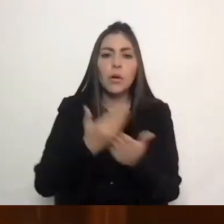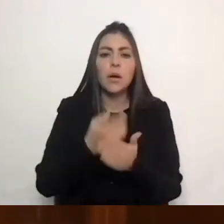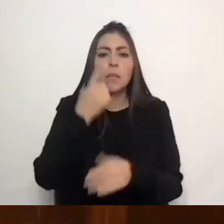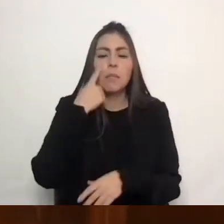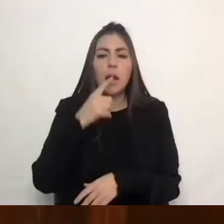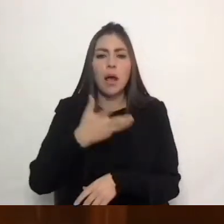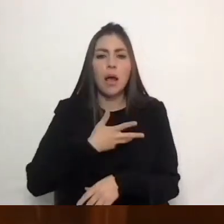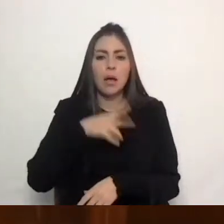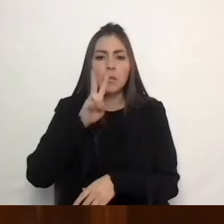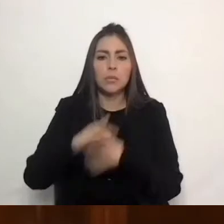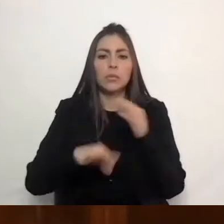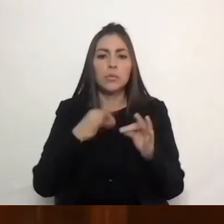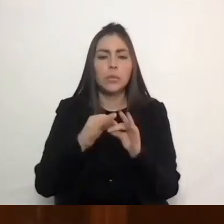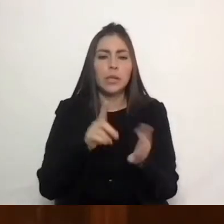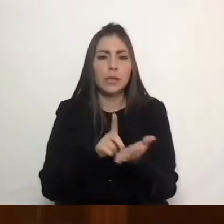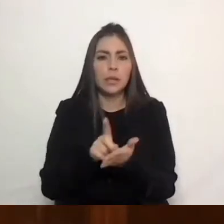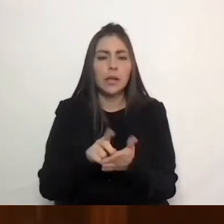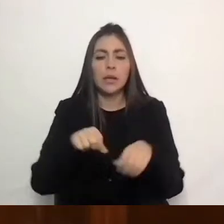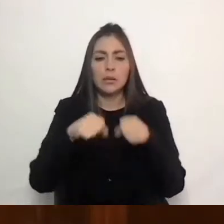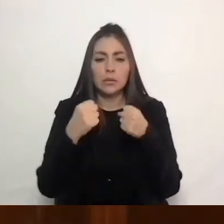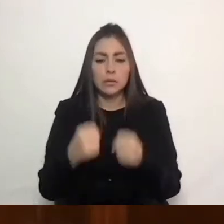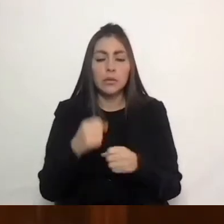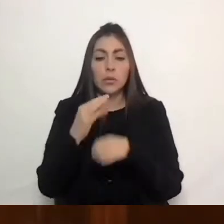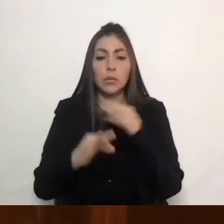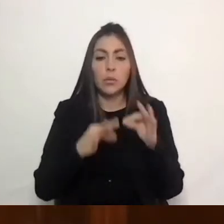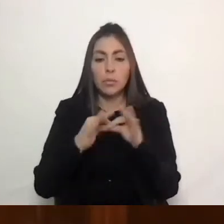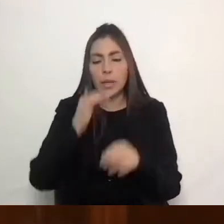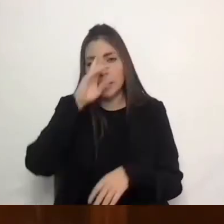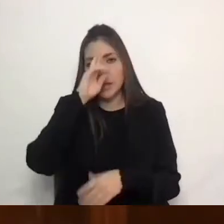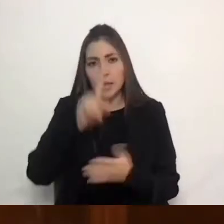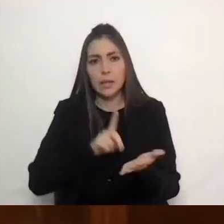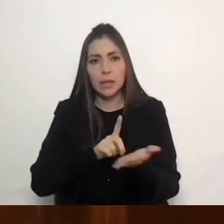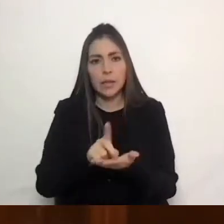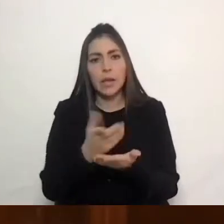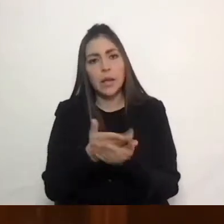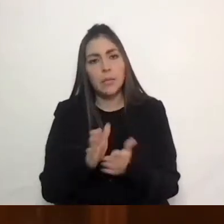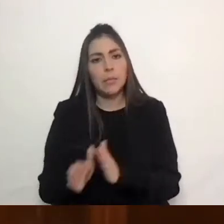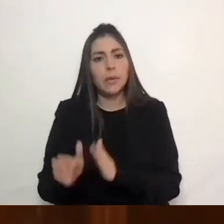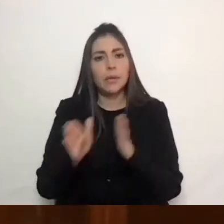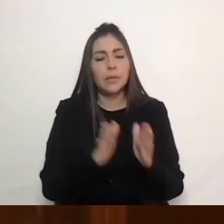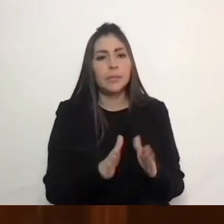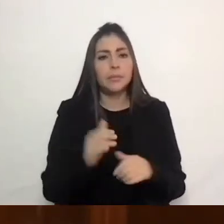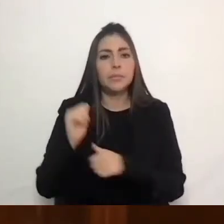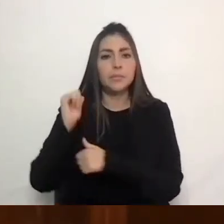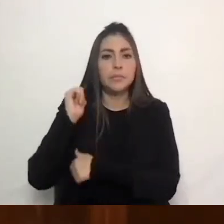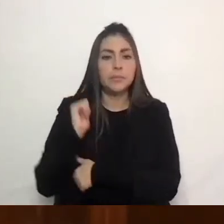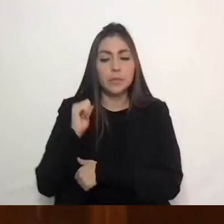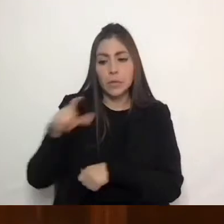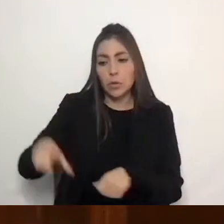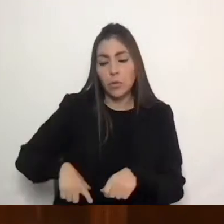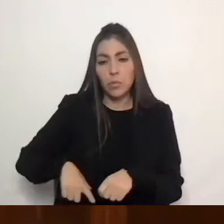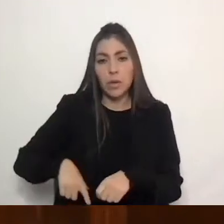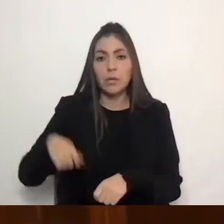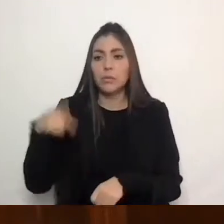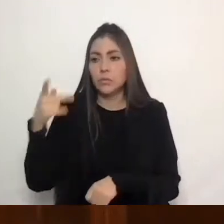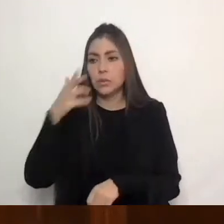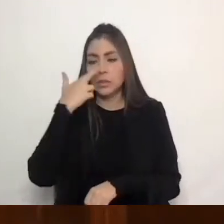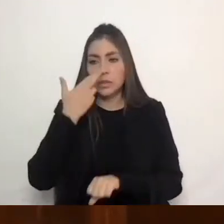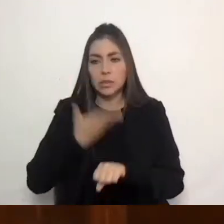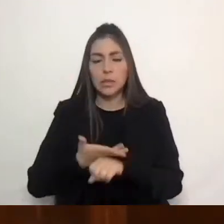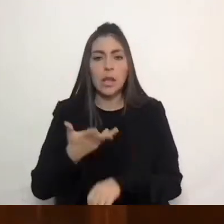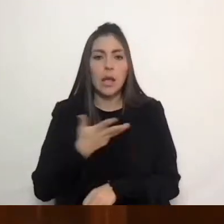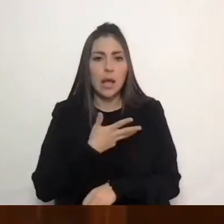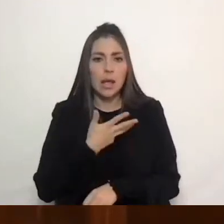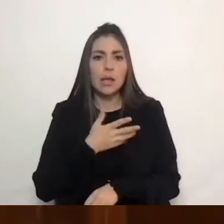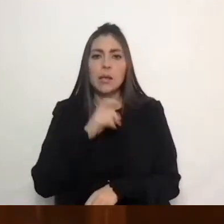su ejercicio y respeto a dichos derechos. Por otro lado, los actores públicos tienen la responsabilidad de integrar los